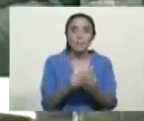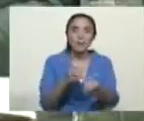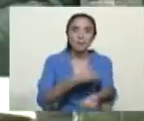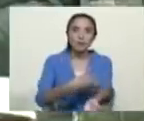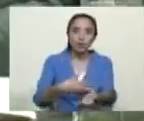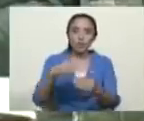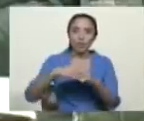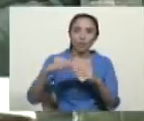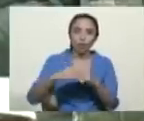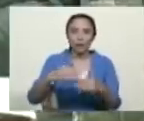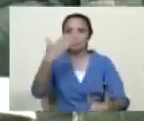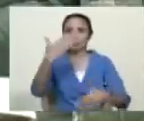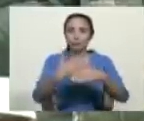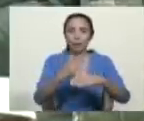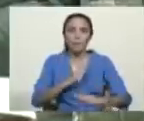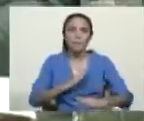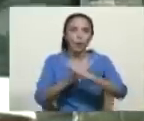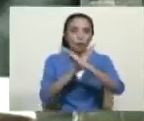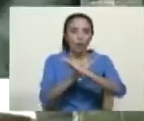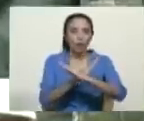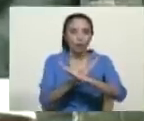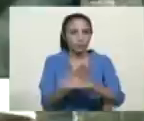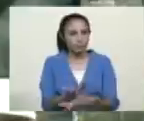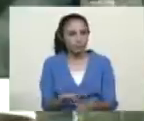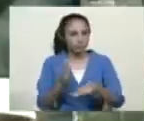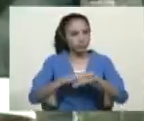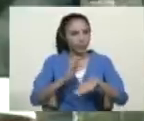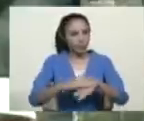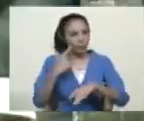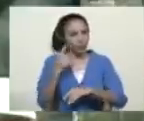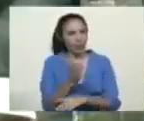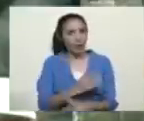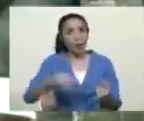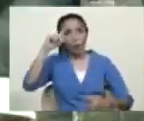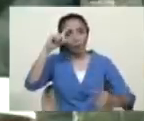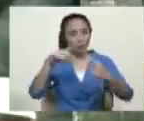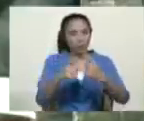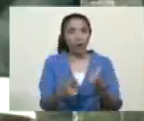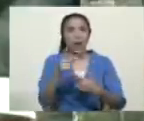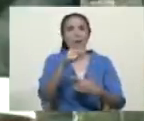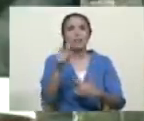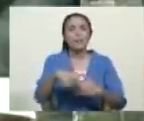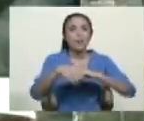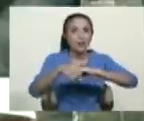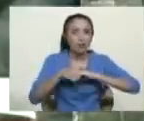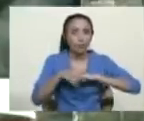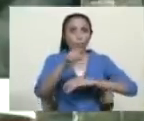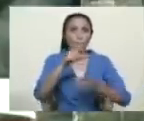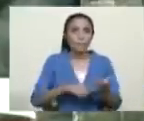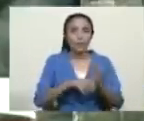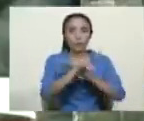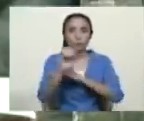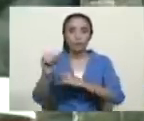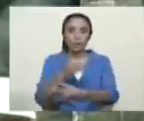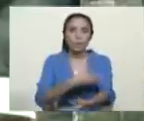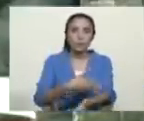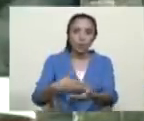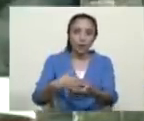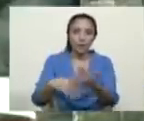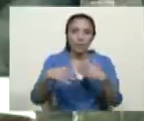7 mil millones de dólares. Y en el Reino Unido hay 1.200 millones de dólares. Washington y